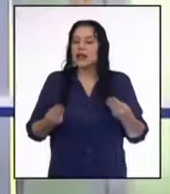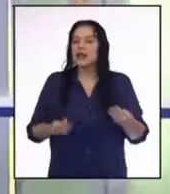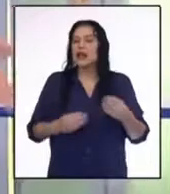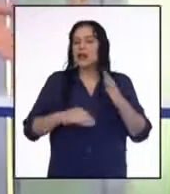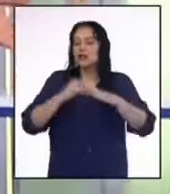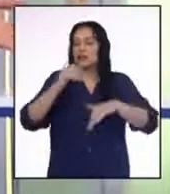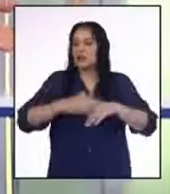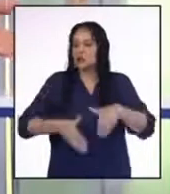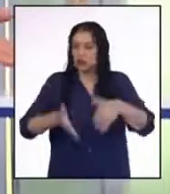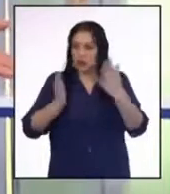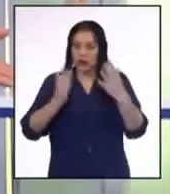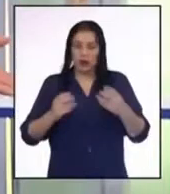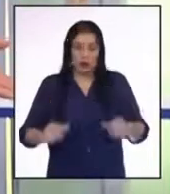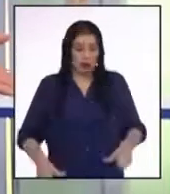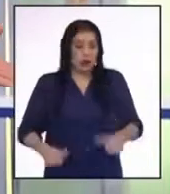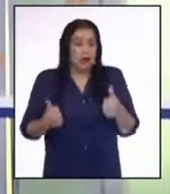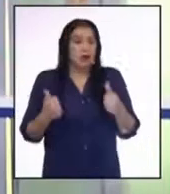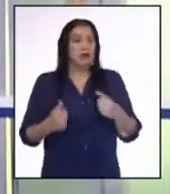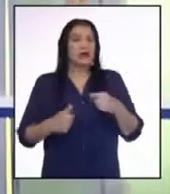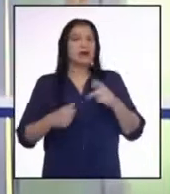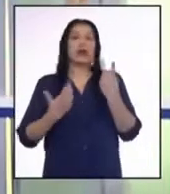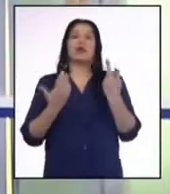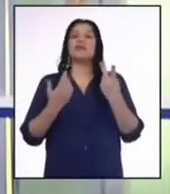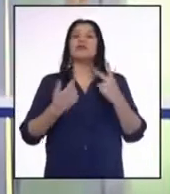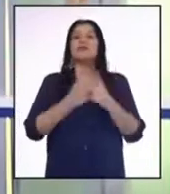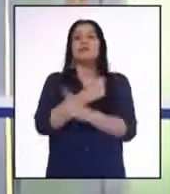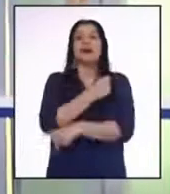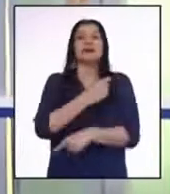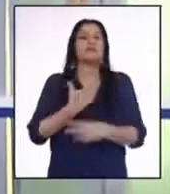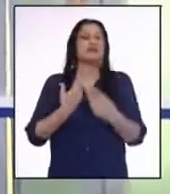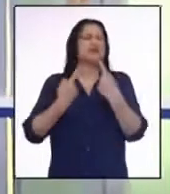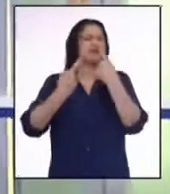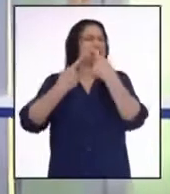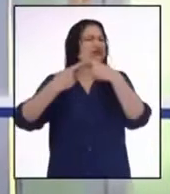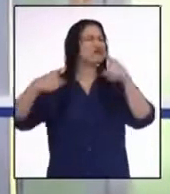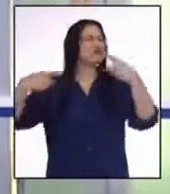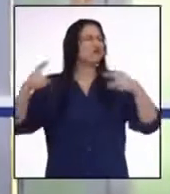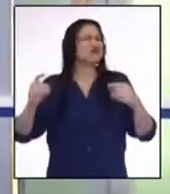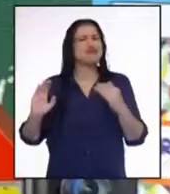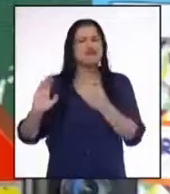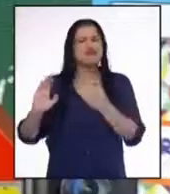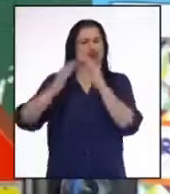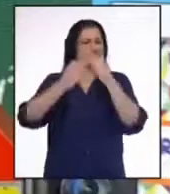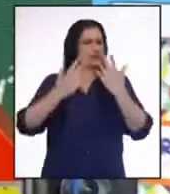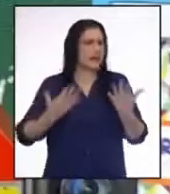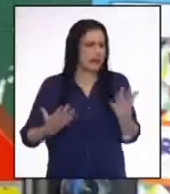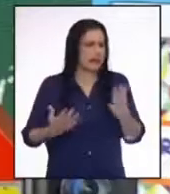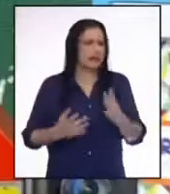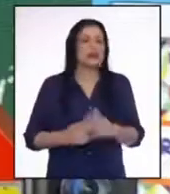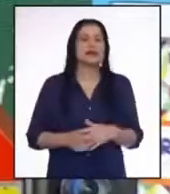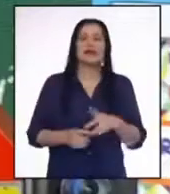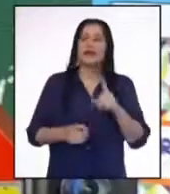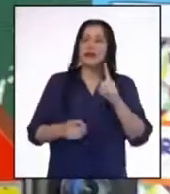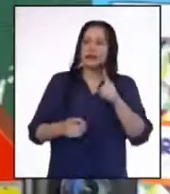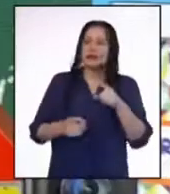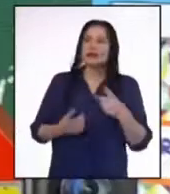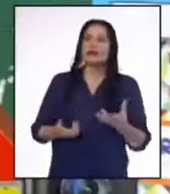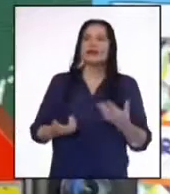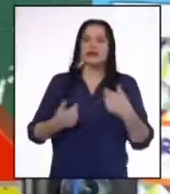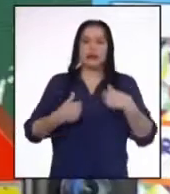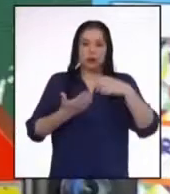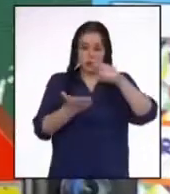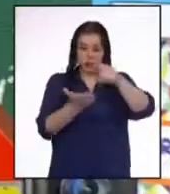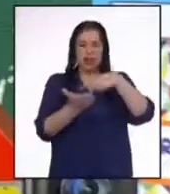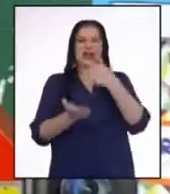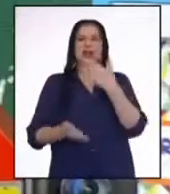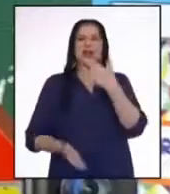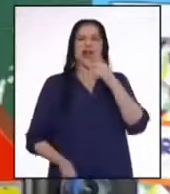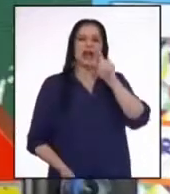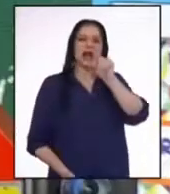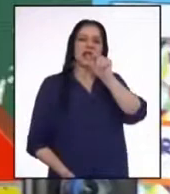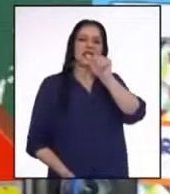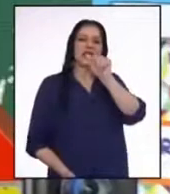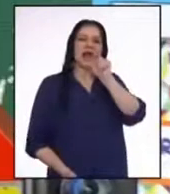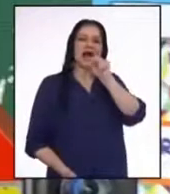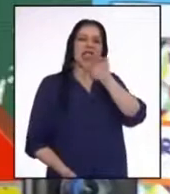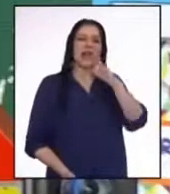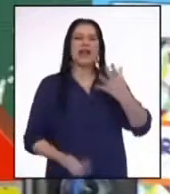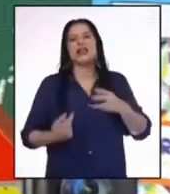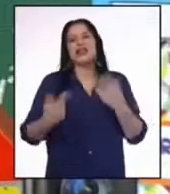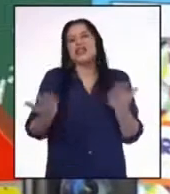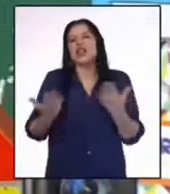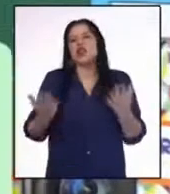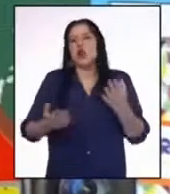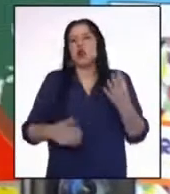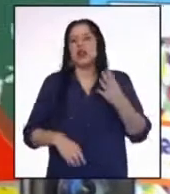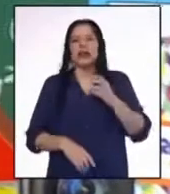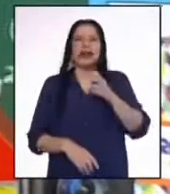hecha. Vivimos en un país diverso. ¿Cuántos tipos de vivienda debemos tener? Profesora, tenemos un mensaje de Tania desde Cerro de